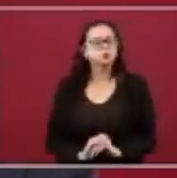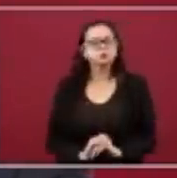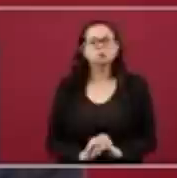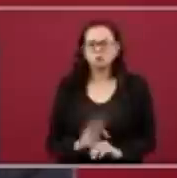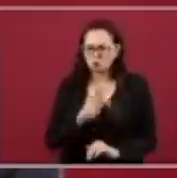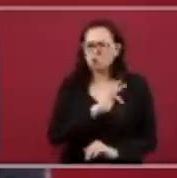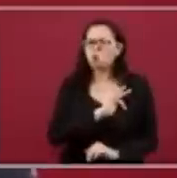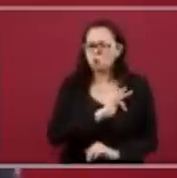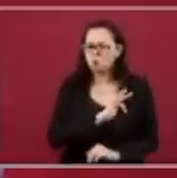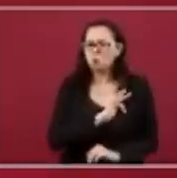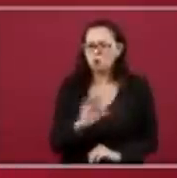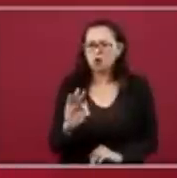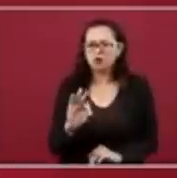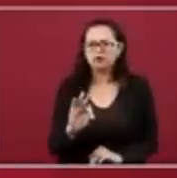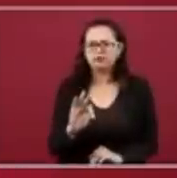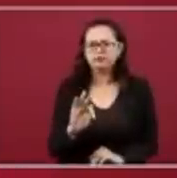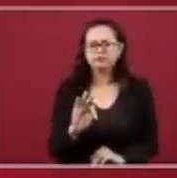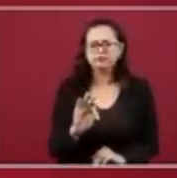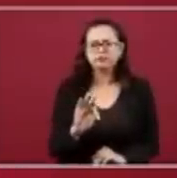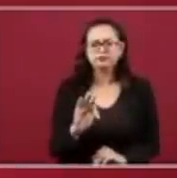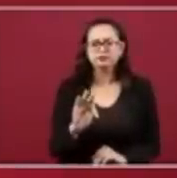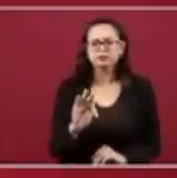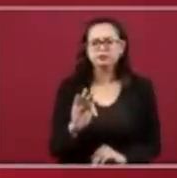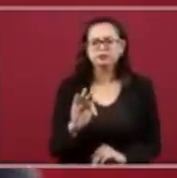lo podrían